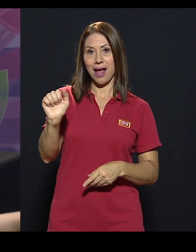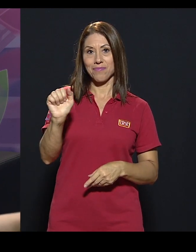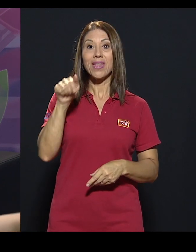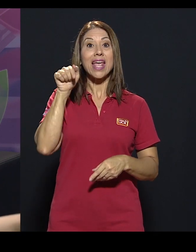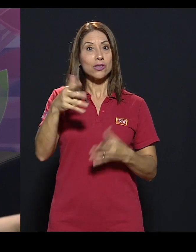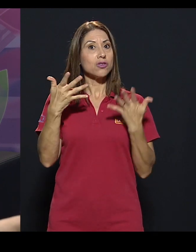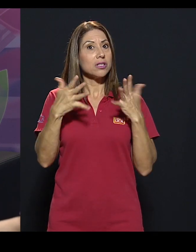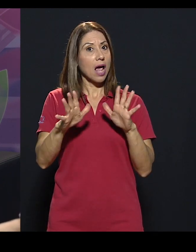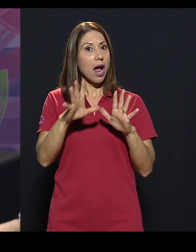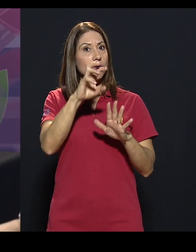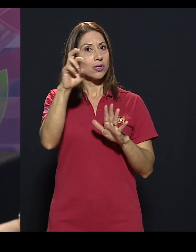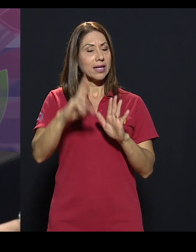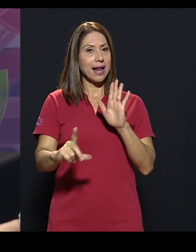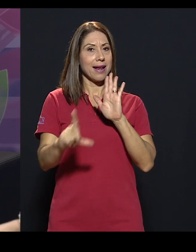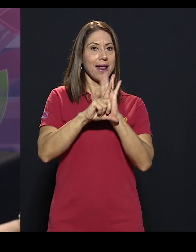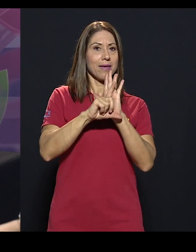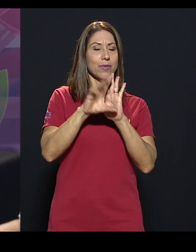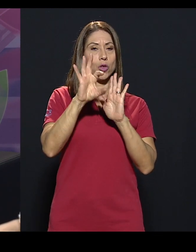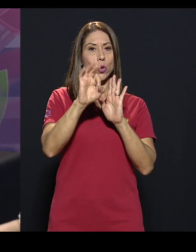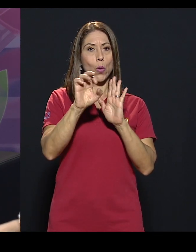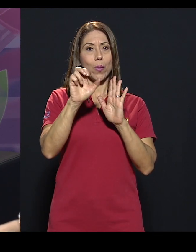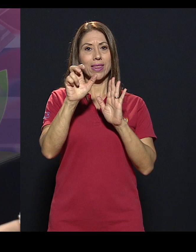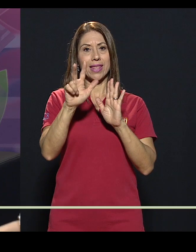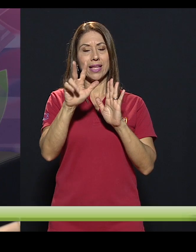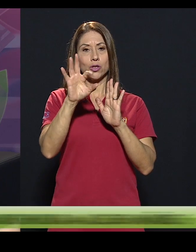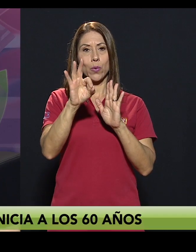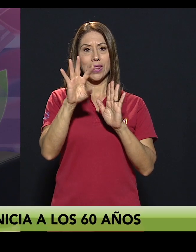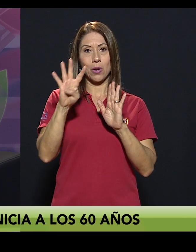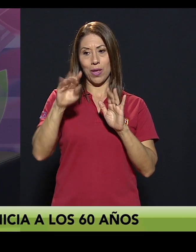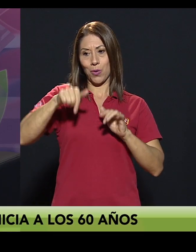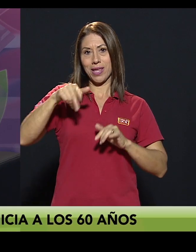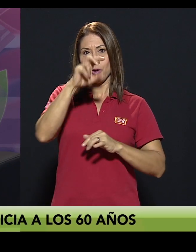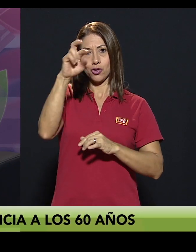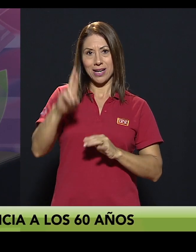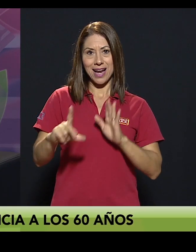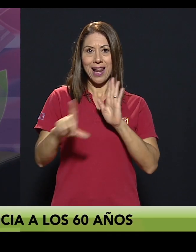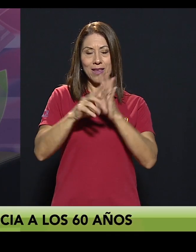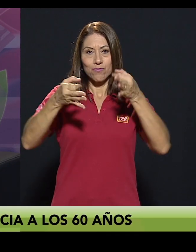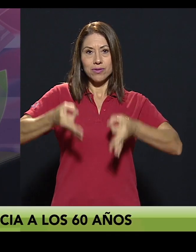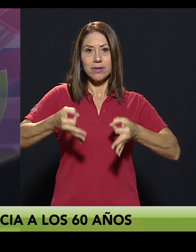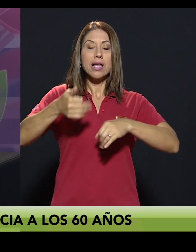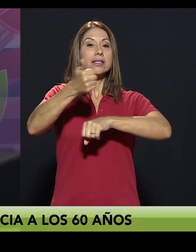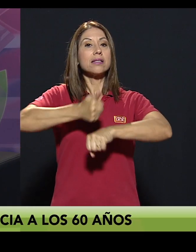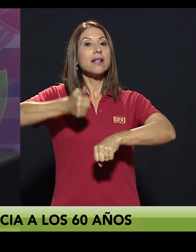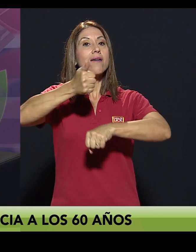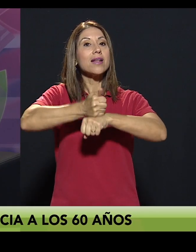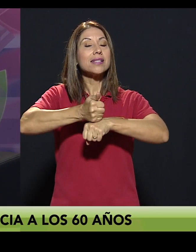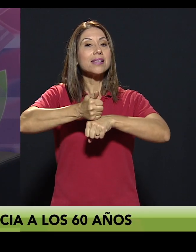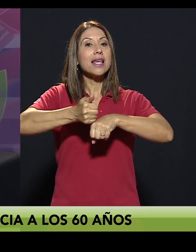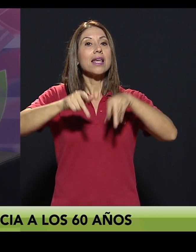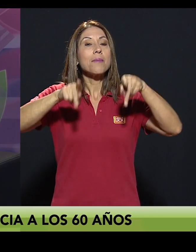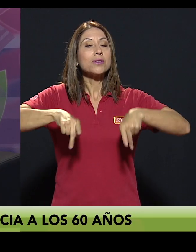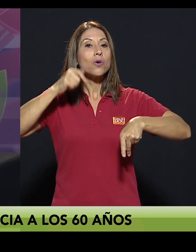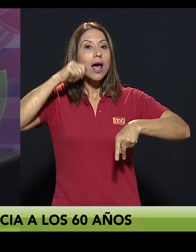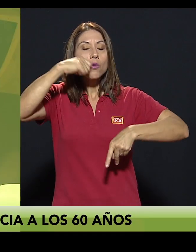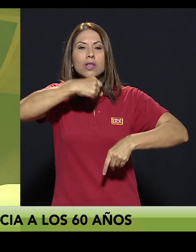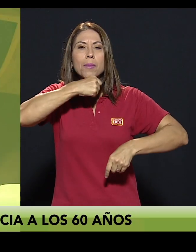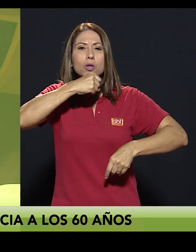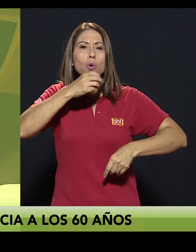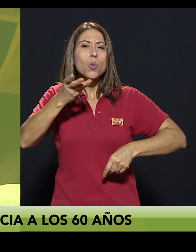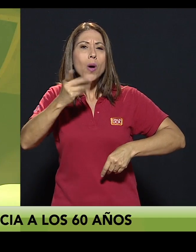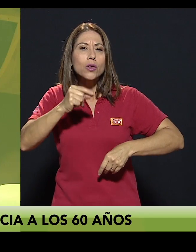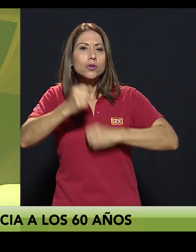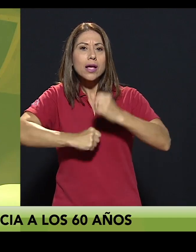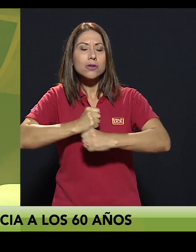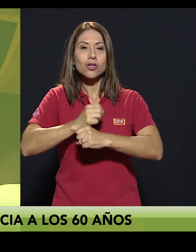Costa Rica del año pasado, la ley 93-94, se establece que la edad del adulto mayor es de 60 años y más. Así es,